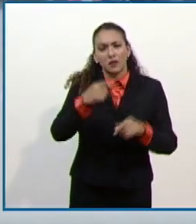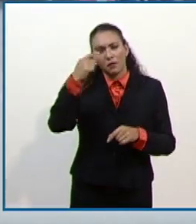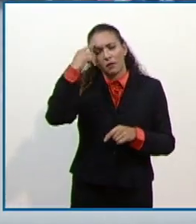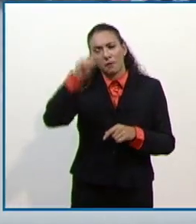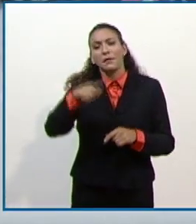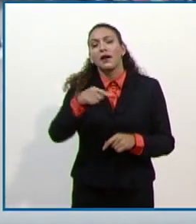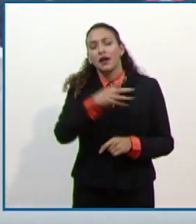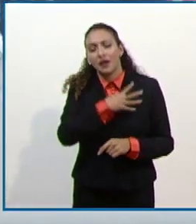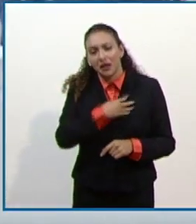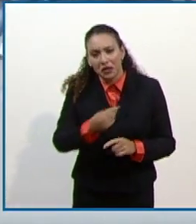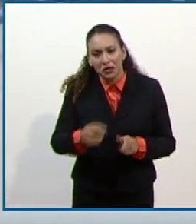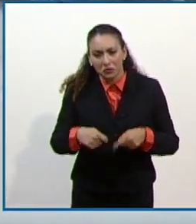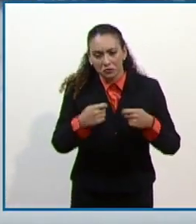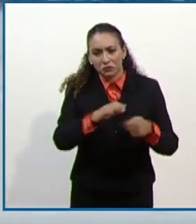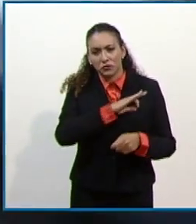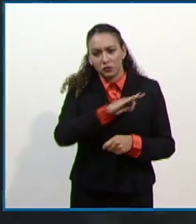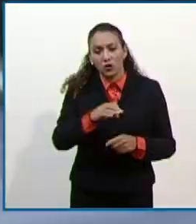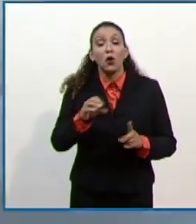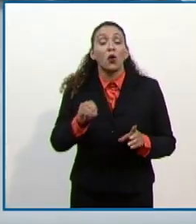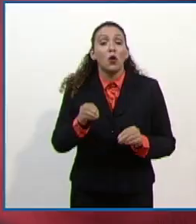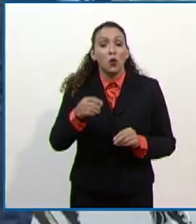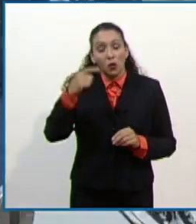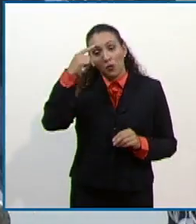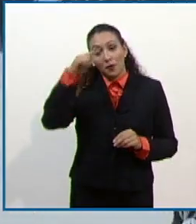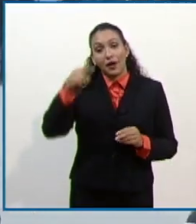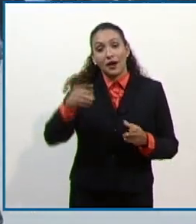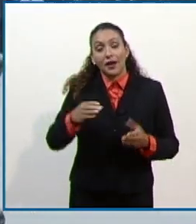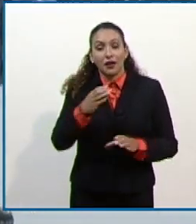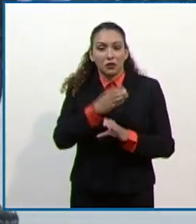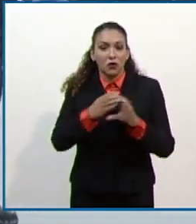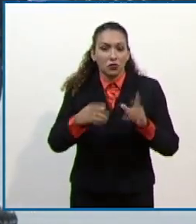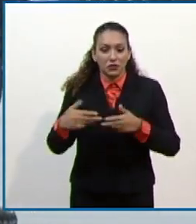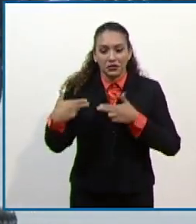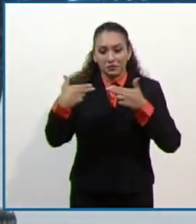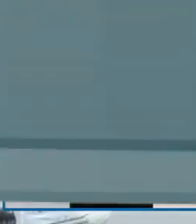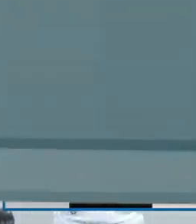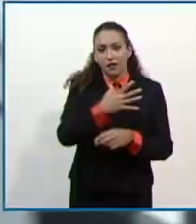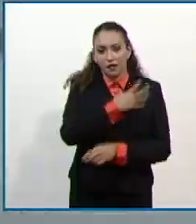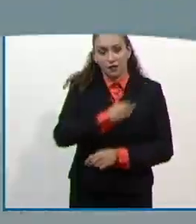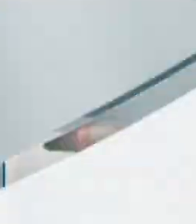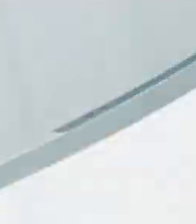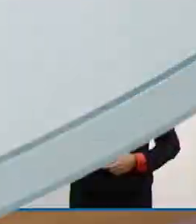sucesión, que en su caso puede ver acrecentado el patrimonio a heredar.